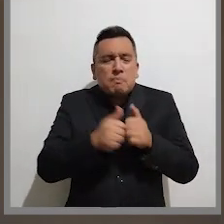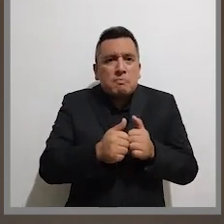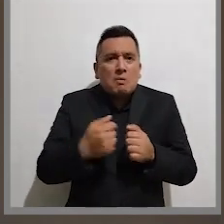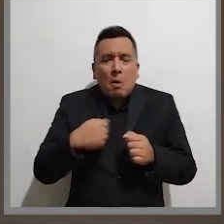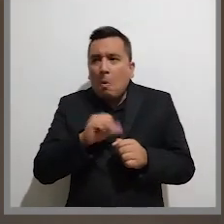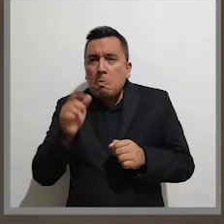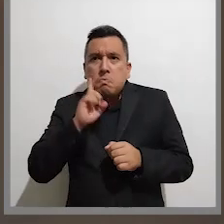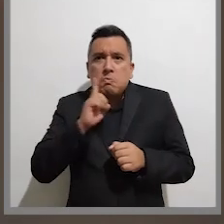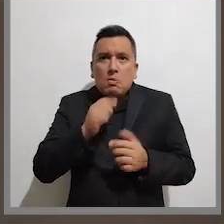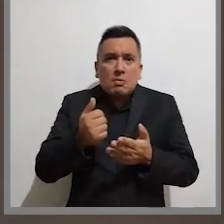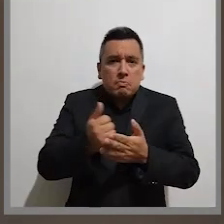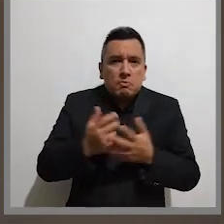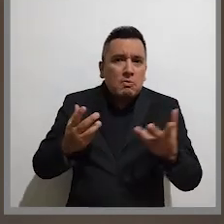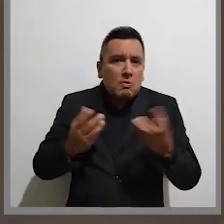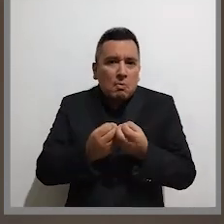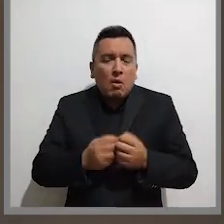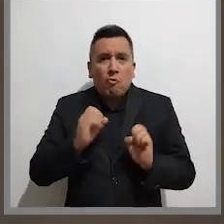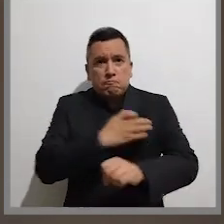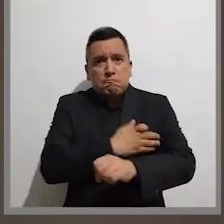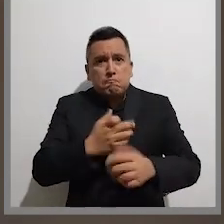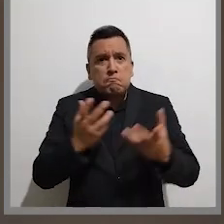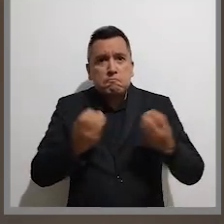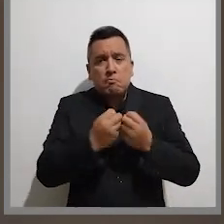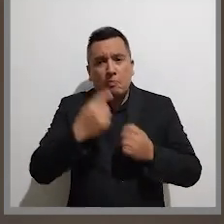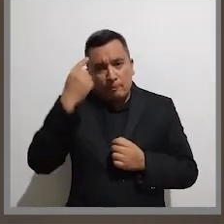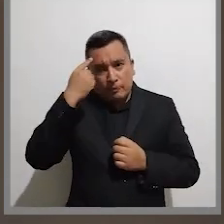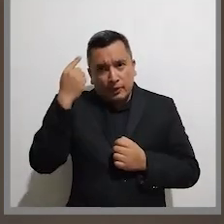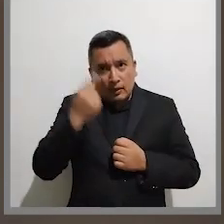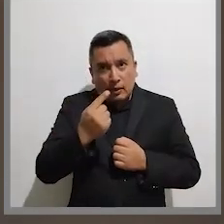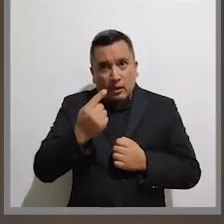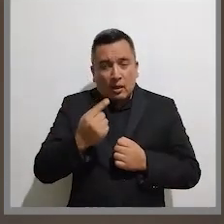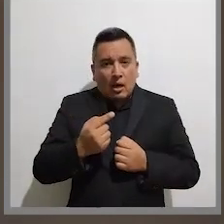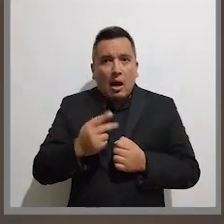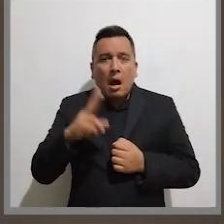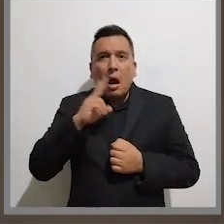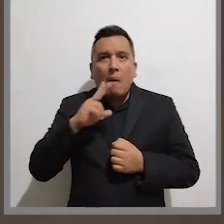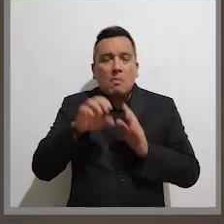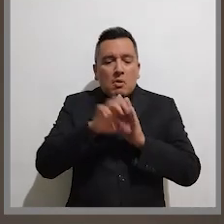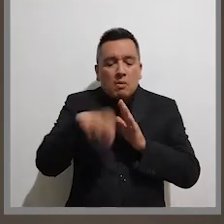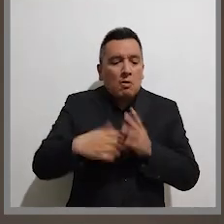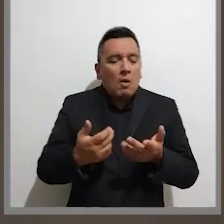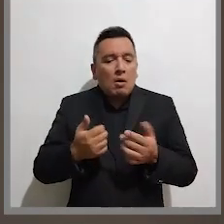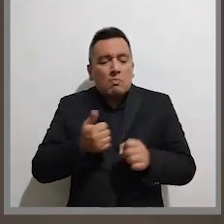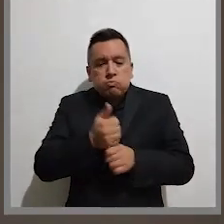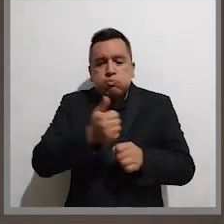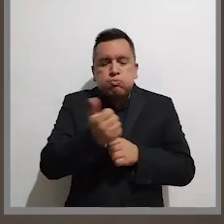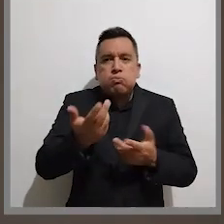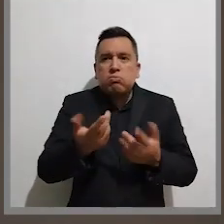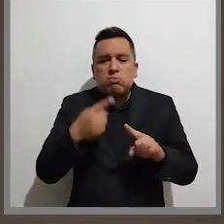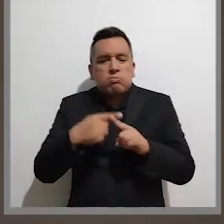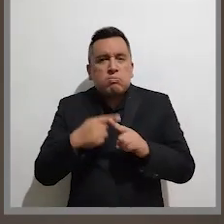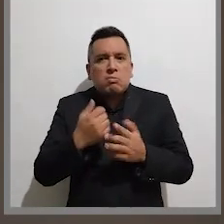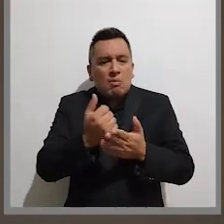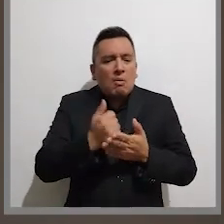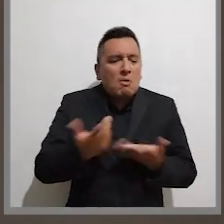sus redes con otras mujeres, con sus familiares, para que en contextos de violencia ellas tuvieran a